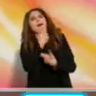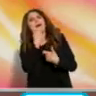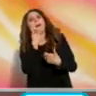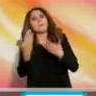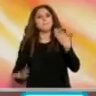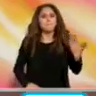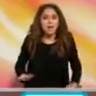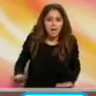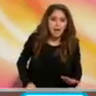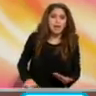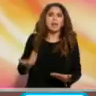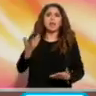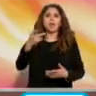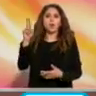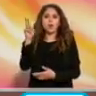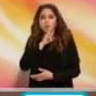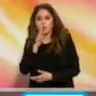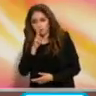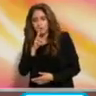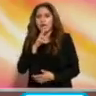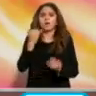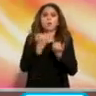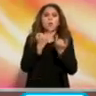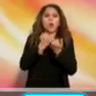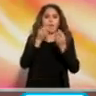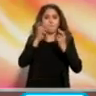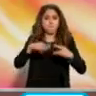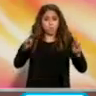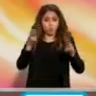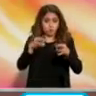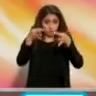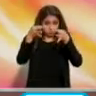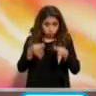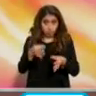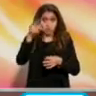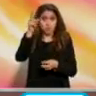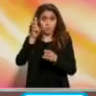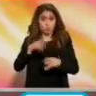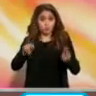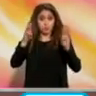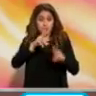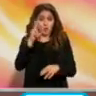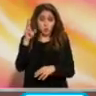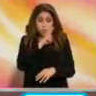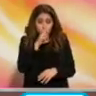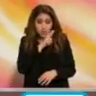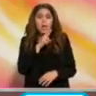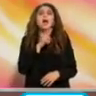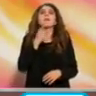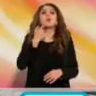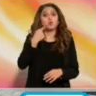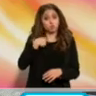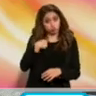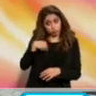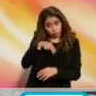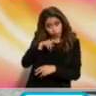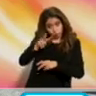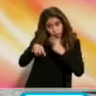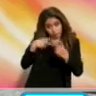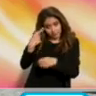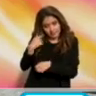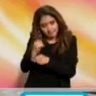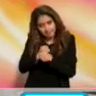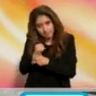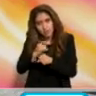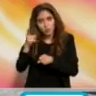y música que es música original y también con música rusa, ¿no? Porque hicimos una investigación muy amplia de lo que es